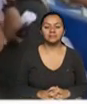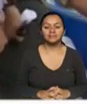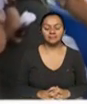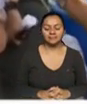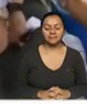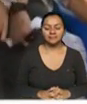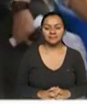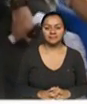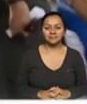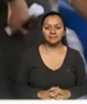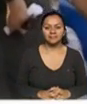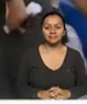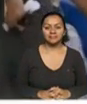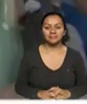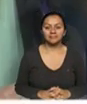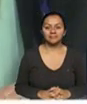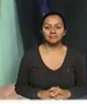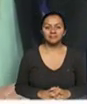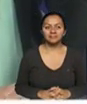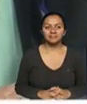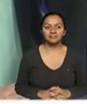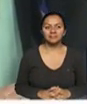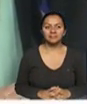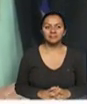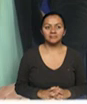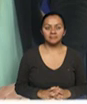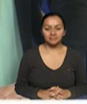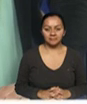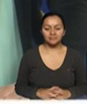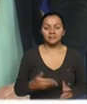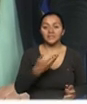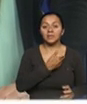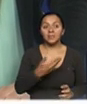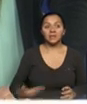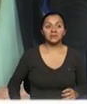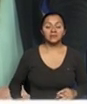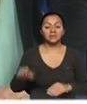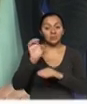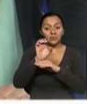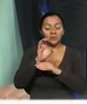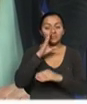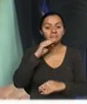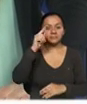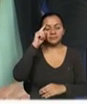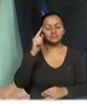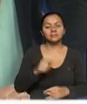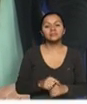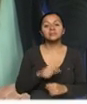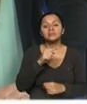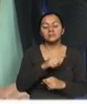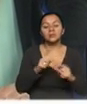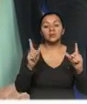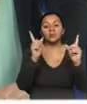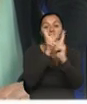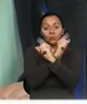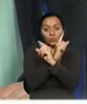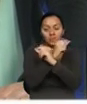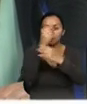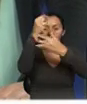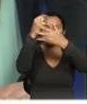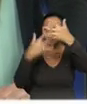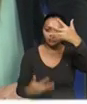Intriago, Noticiero Ciudadano. El presidente de la República, Rafael Correa, a través de su cuenta de